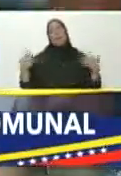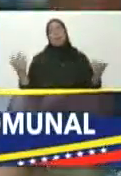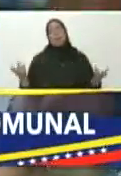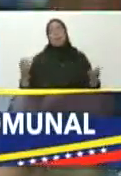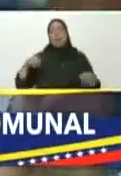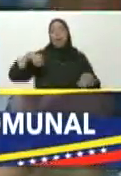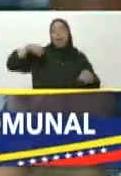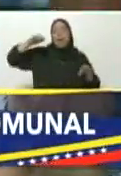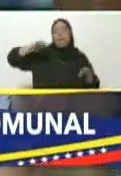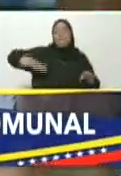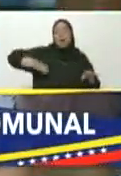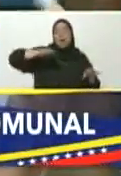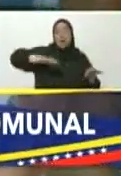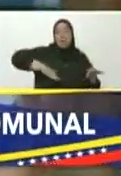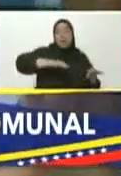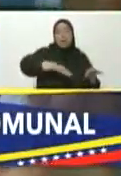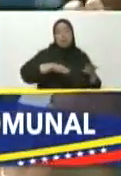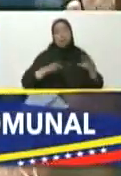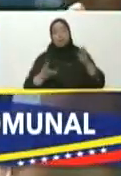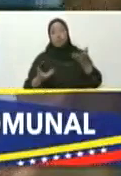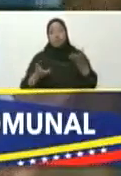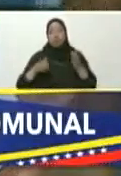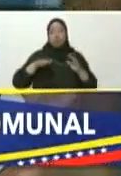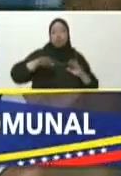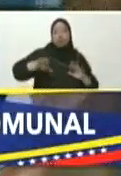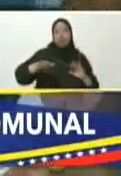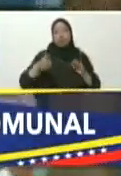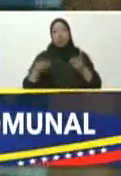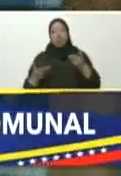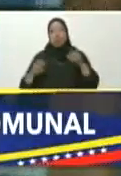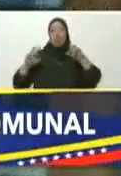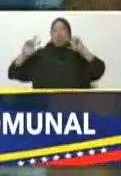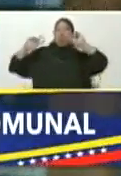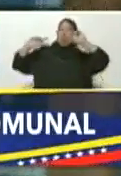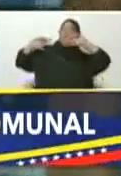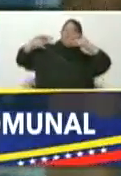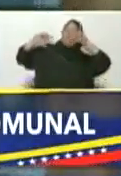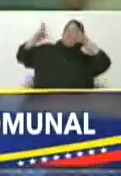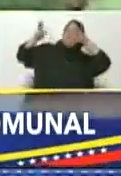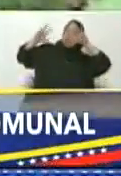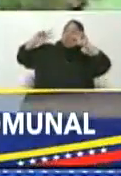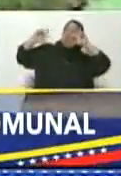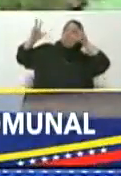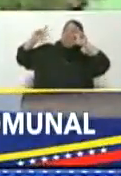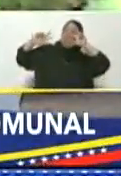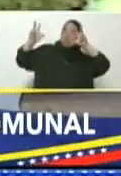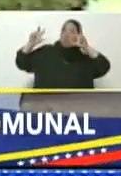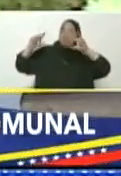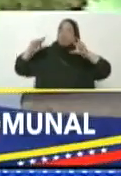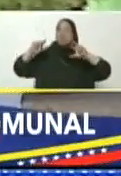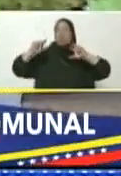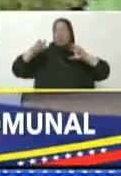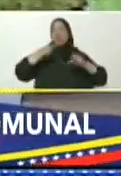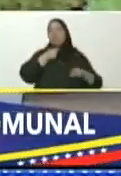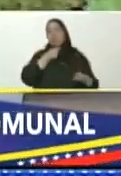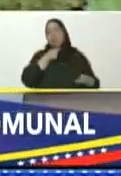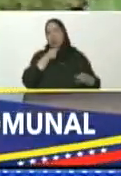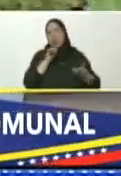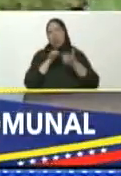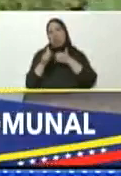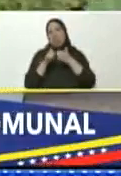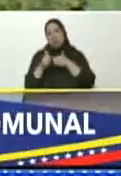Básquet, karate, jiu-jitsu, fútbol, voleibol, béisbol. O sea, sí, sí, se te dan los deportes. Claro que sí.